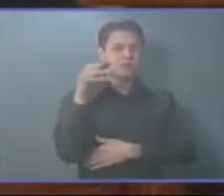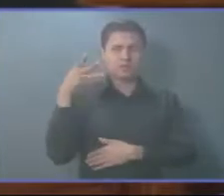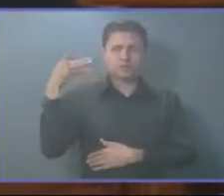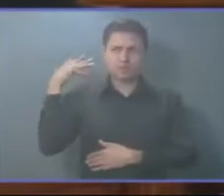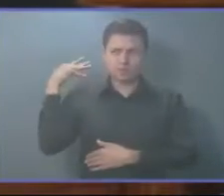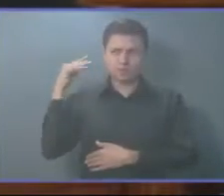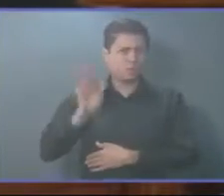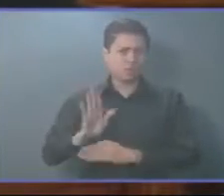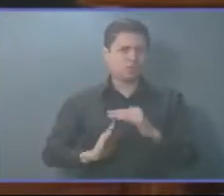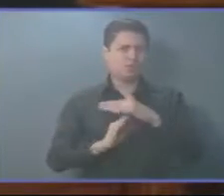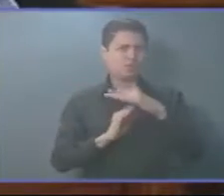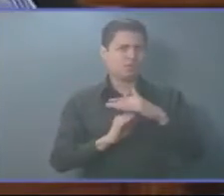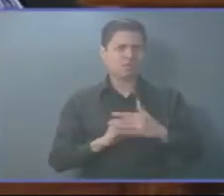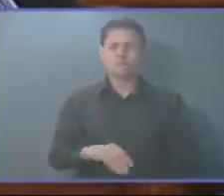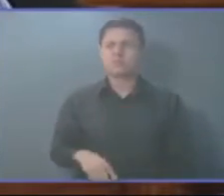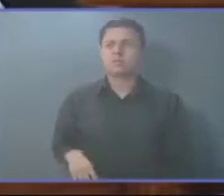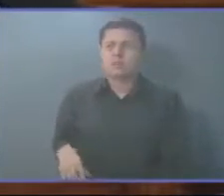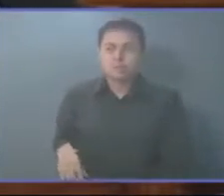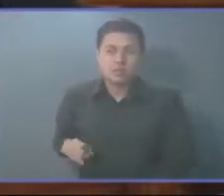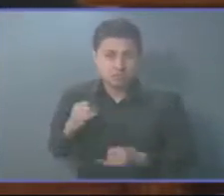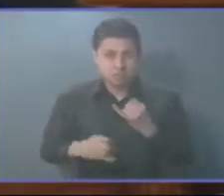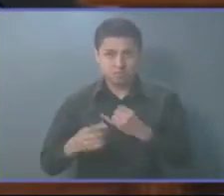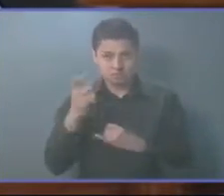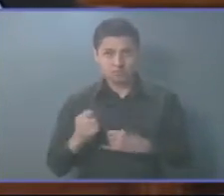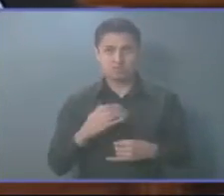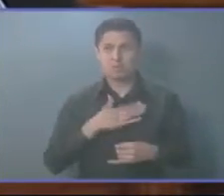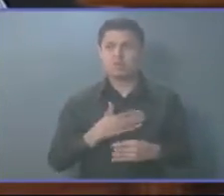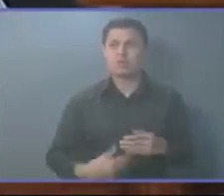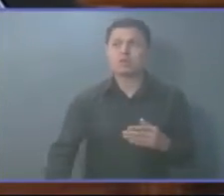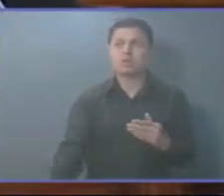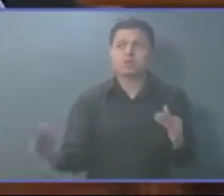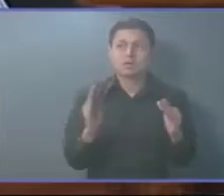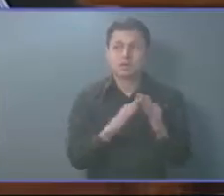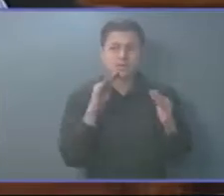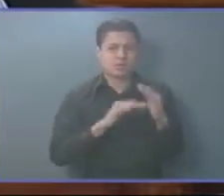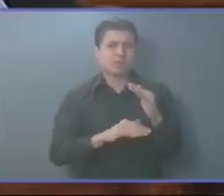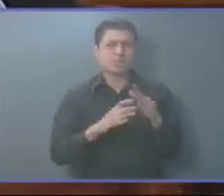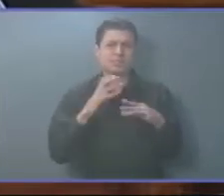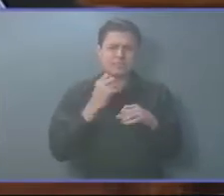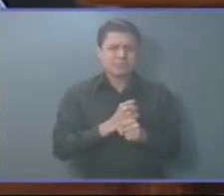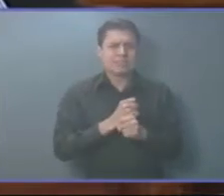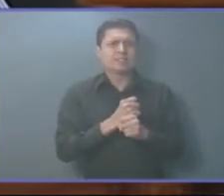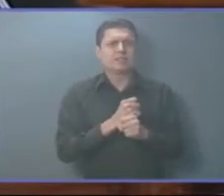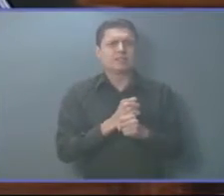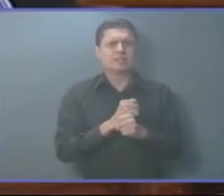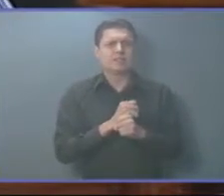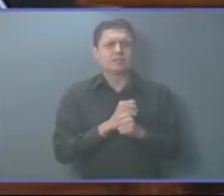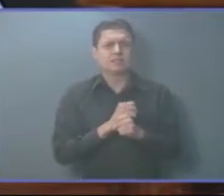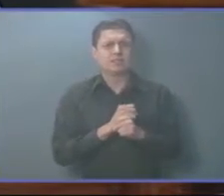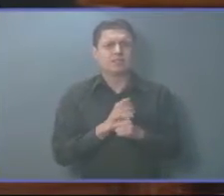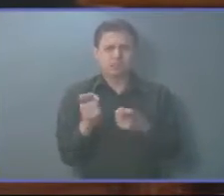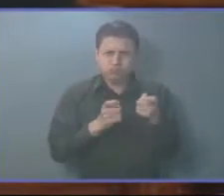ningún momento y de hecho en el último mes hemos tenido una cuarentena muy estricta.